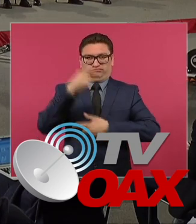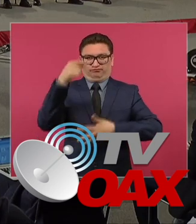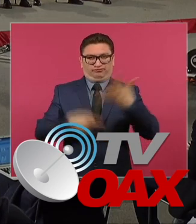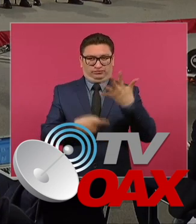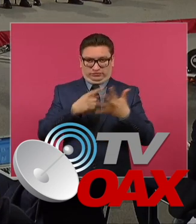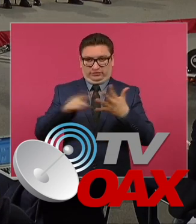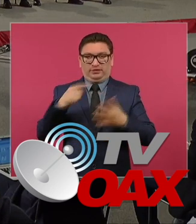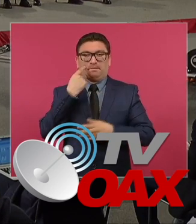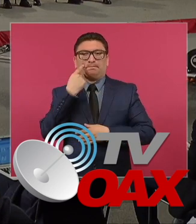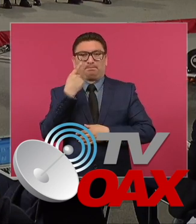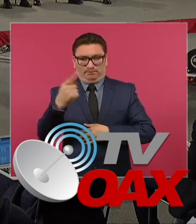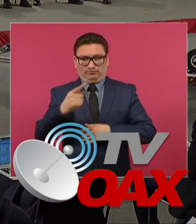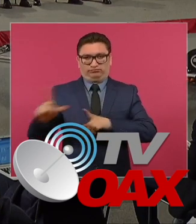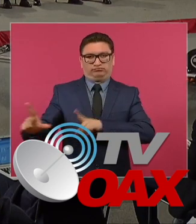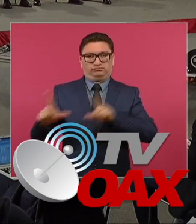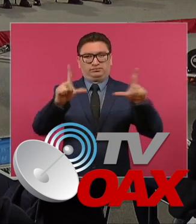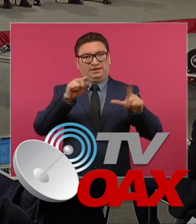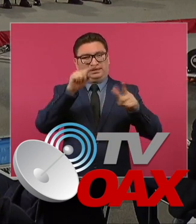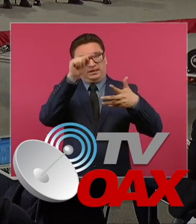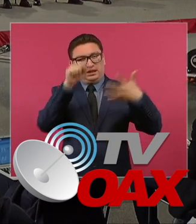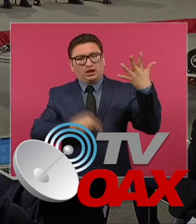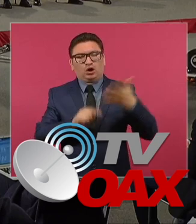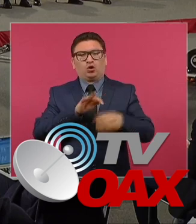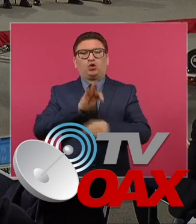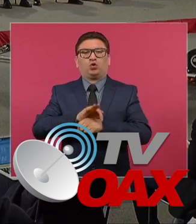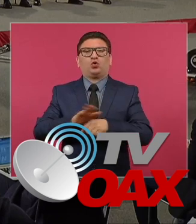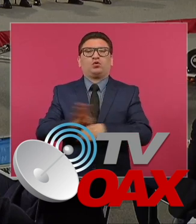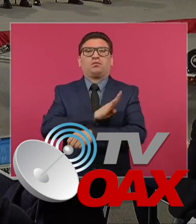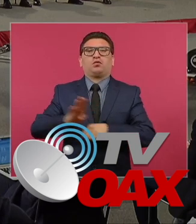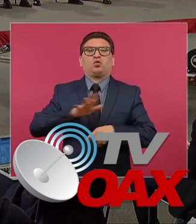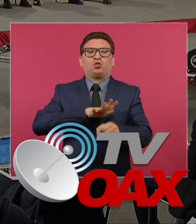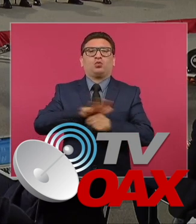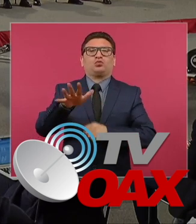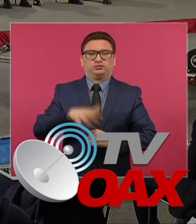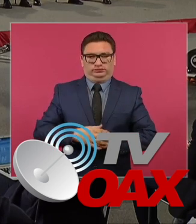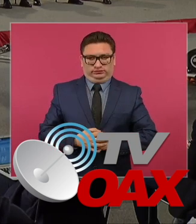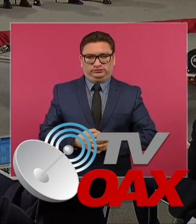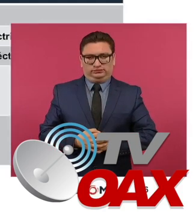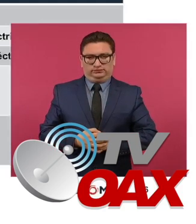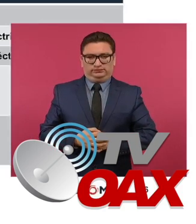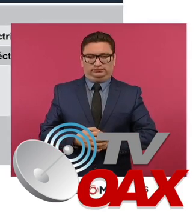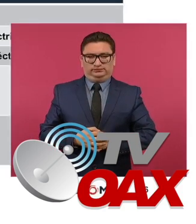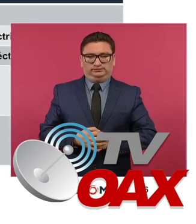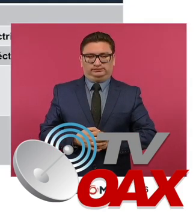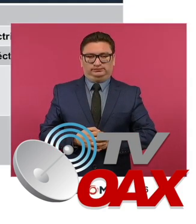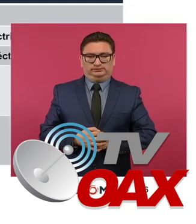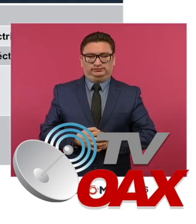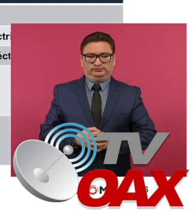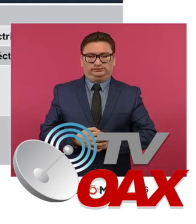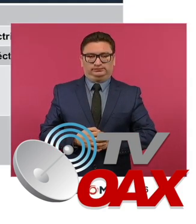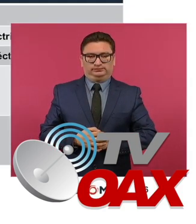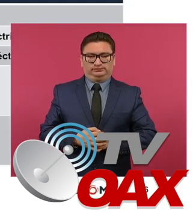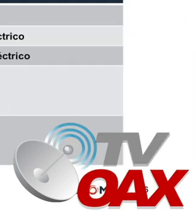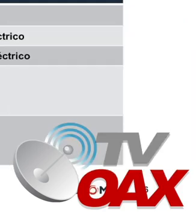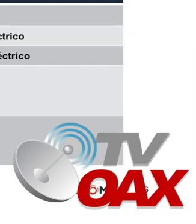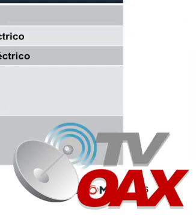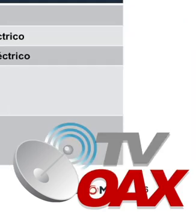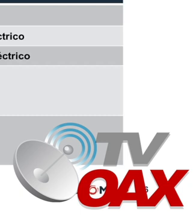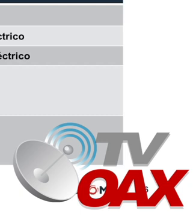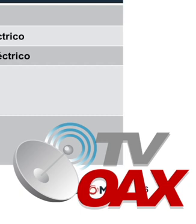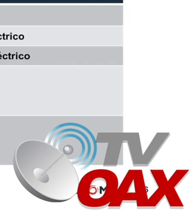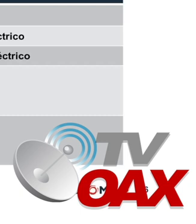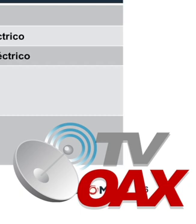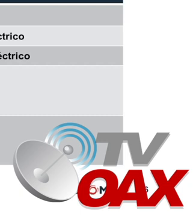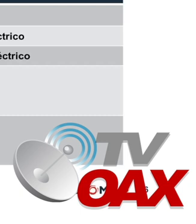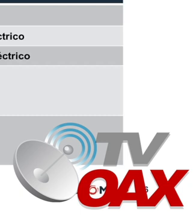lámina vemos cuáles son algunas de las ventajas y antes de recordarles los tipos de trenes, tenemos